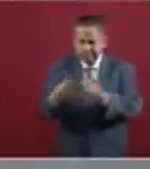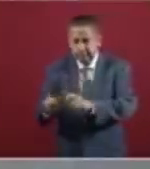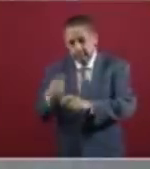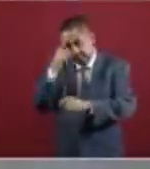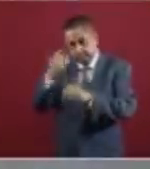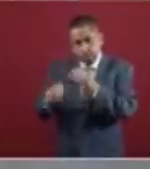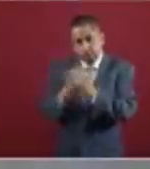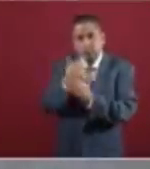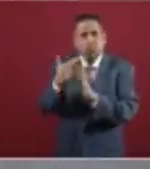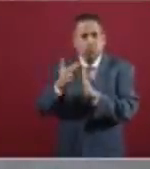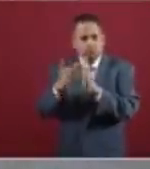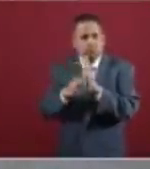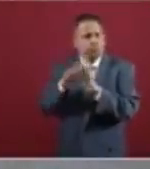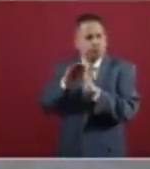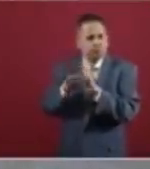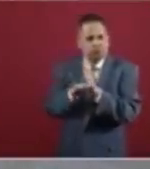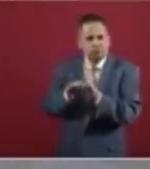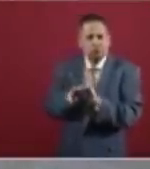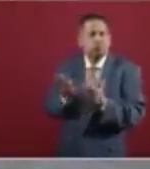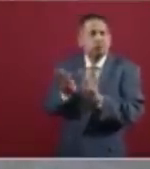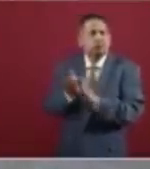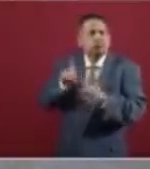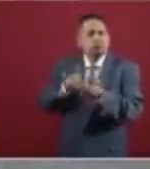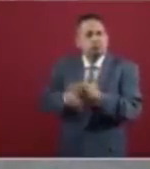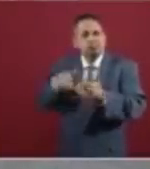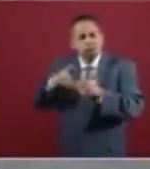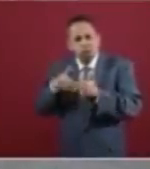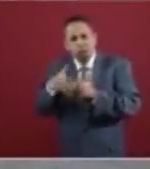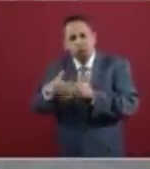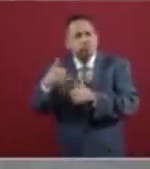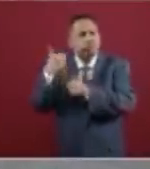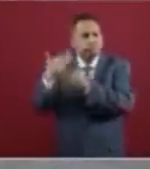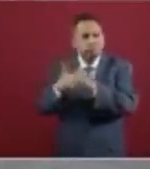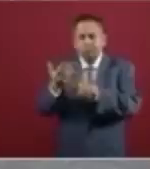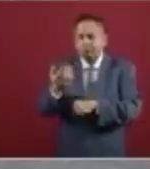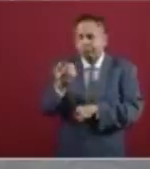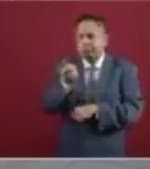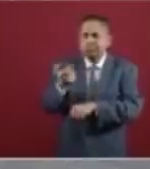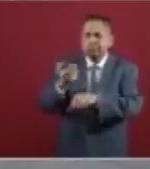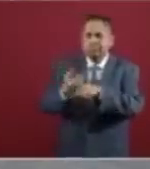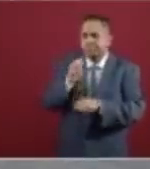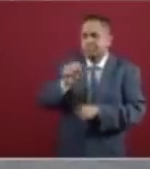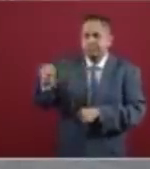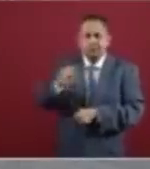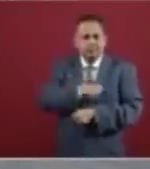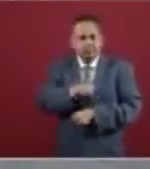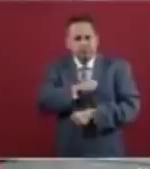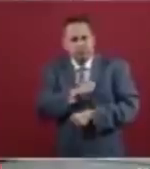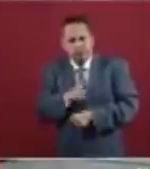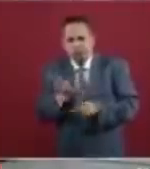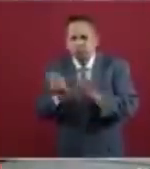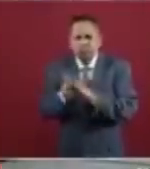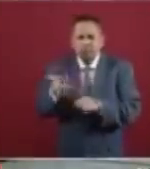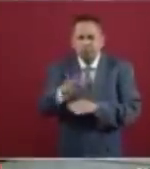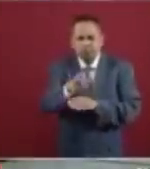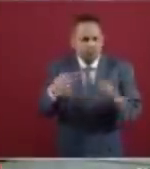los lineamientos en los que se iba a basar la Secretaría de Salud para este nuevo gobierno. La pregunta concreta